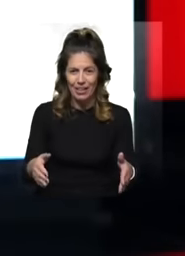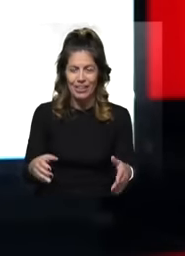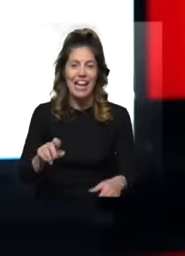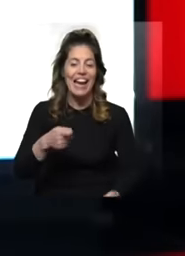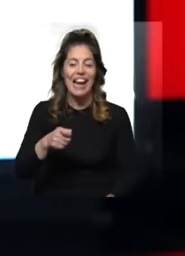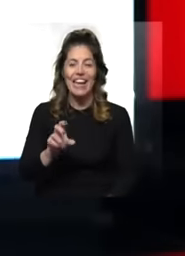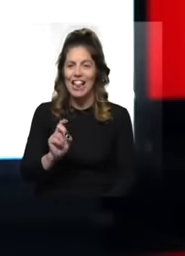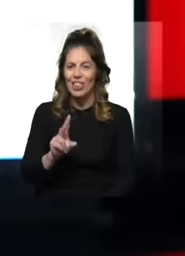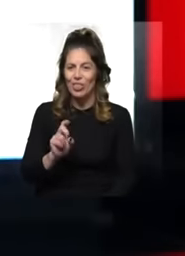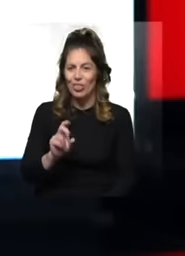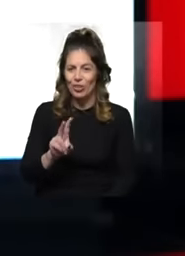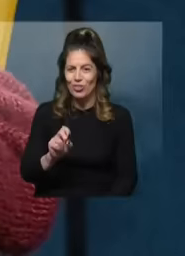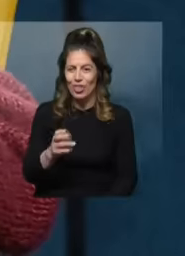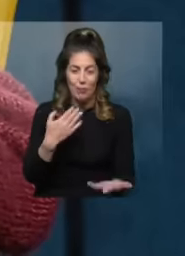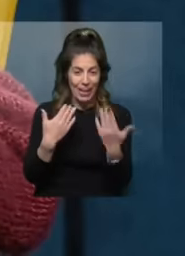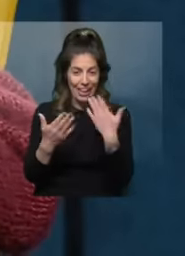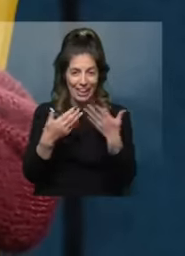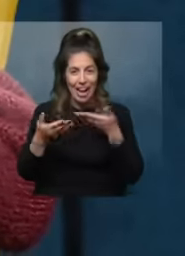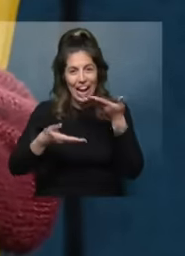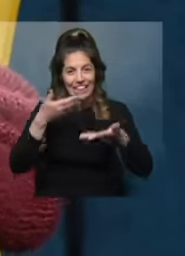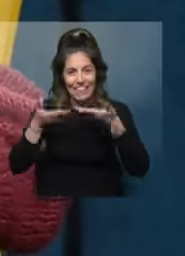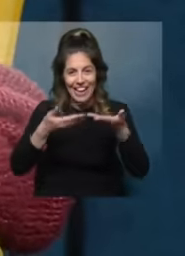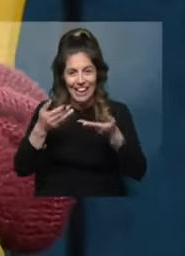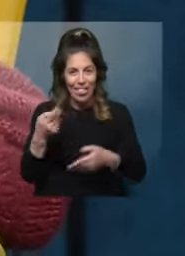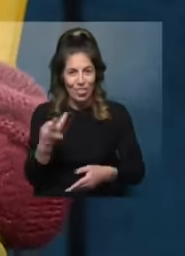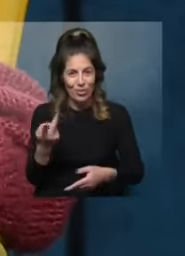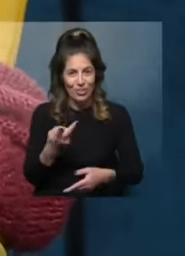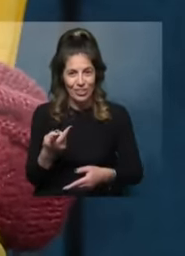12 para cantar. Ya estábamos